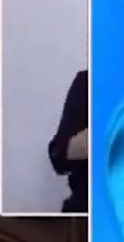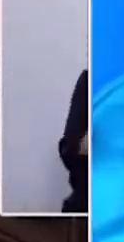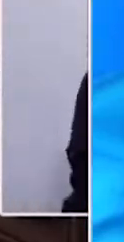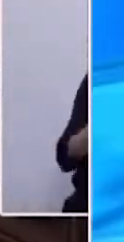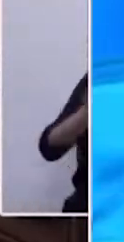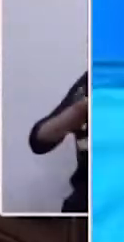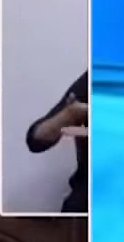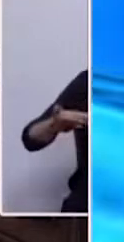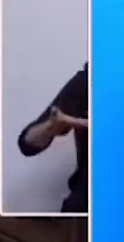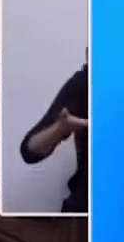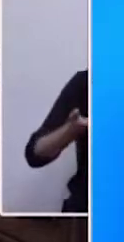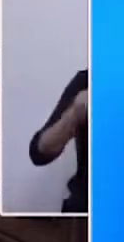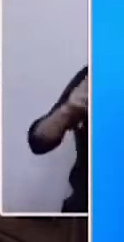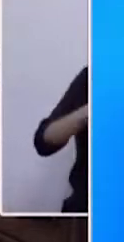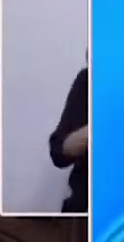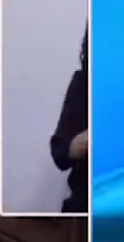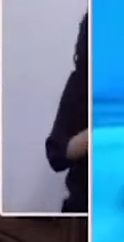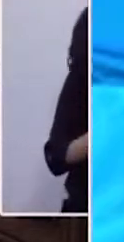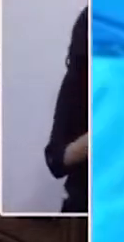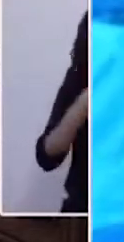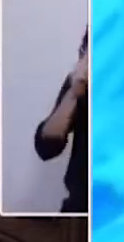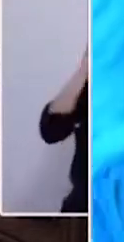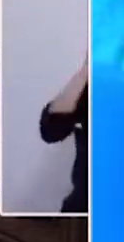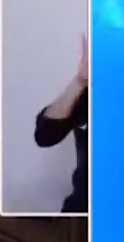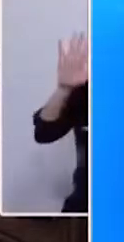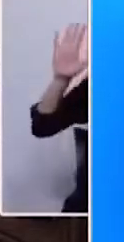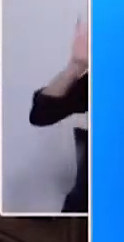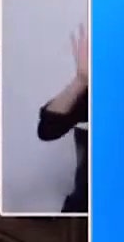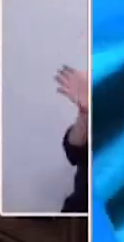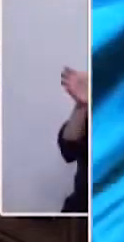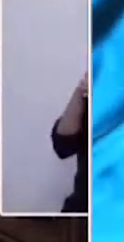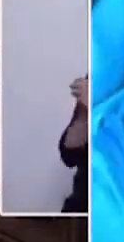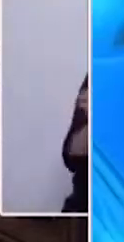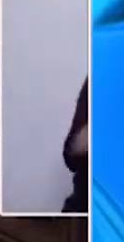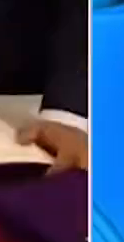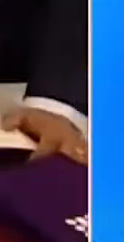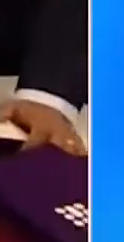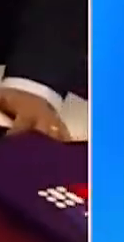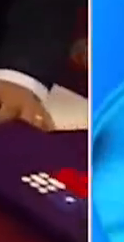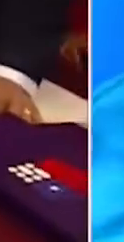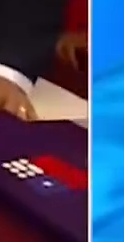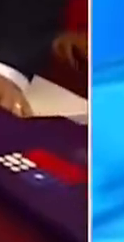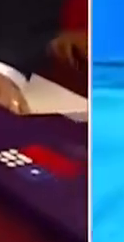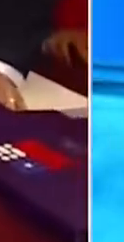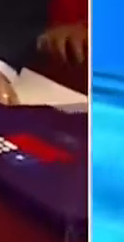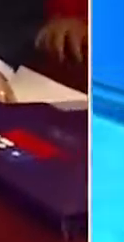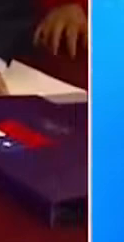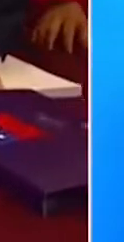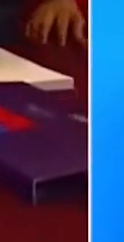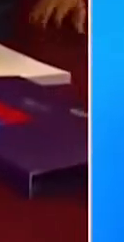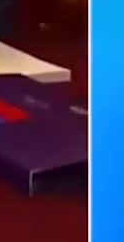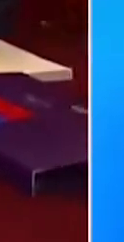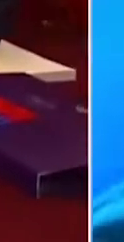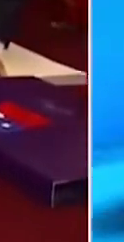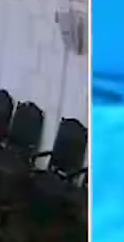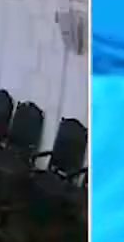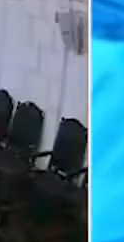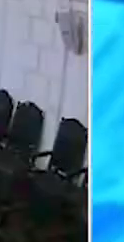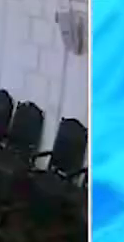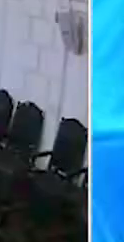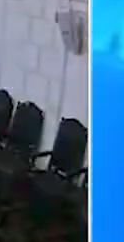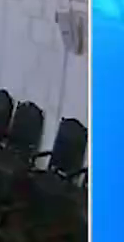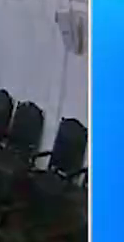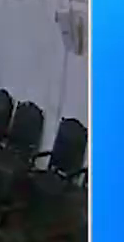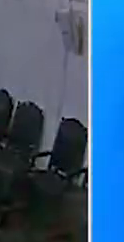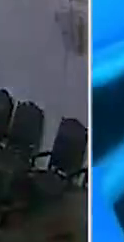palpable que el texto mismo, ¿no? Y por fin tenemos ya la posibilidad de que la ciudadanía entre a los debates de fondo con el